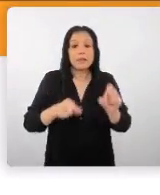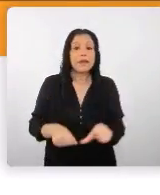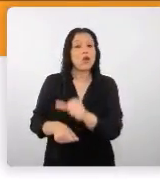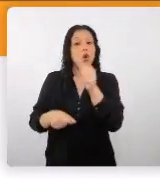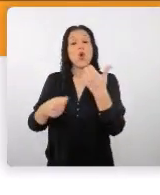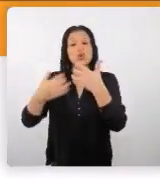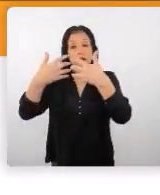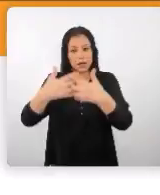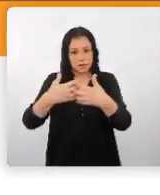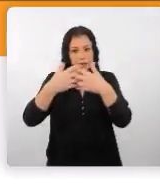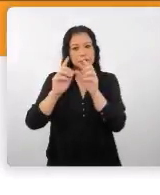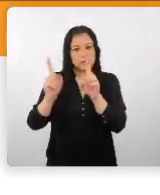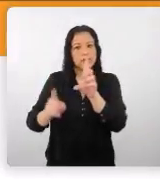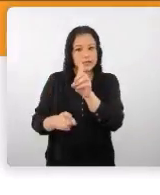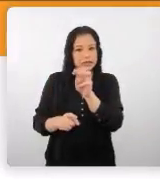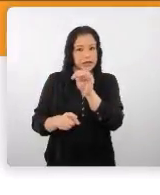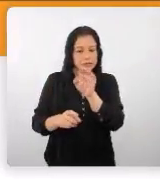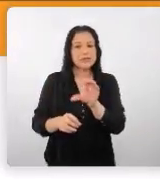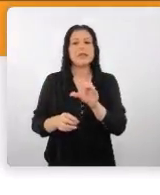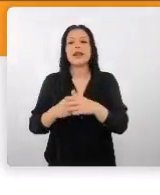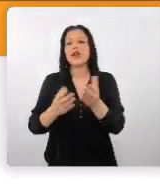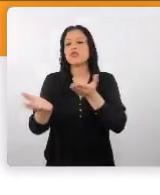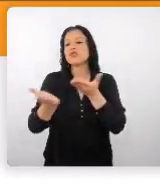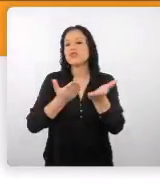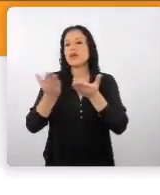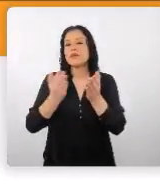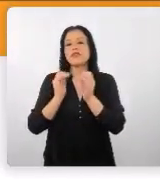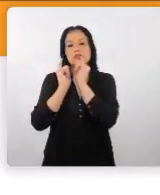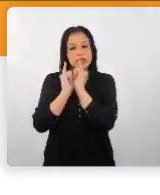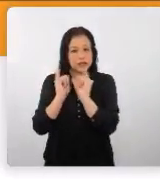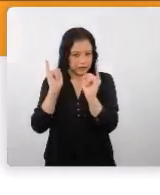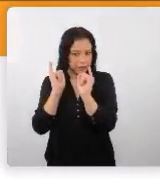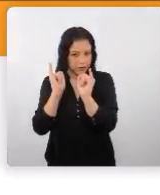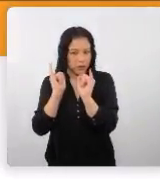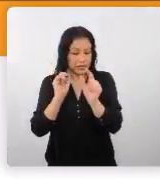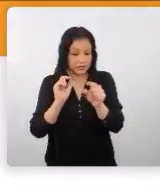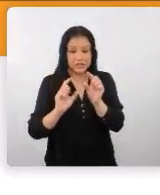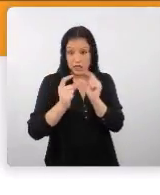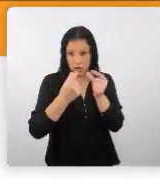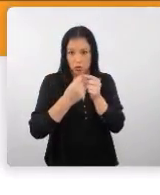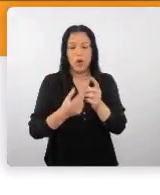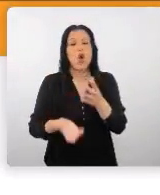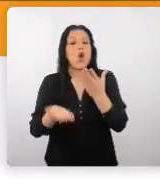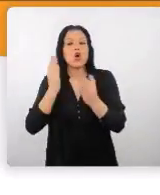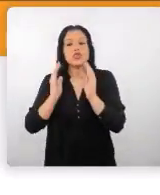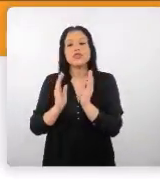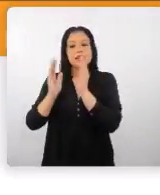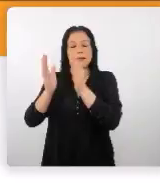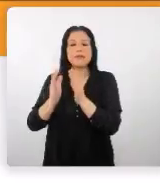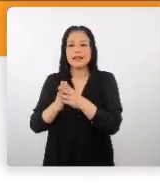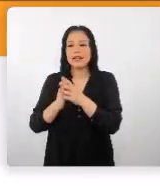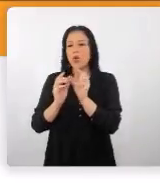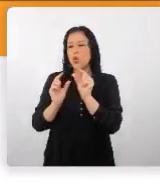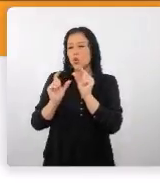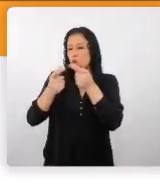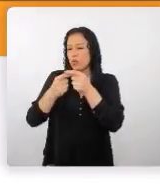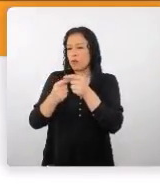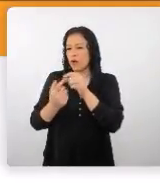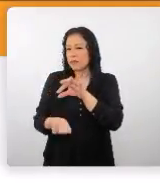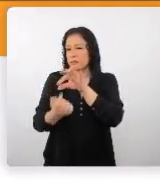otro diferente, por ejemplo, para los servicios individuales, o si tiene un segmento especial como los